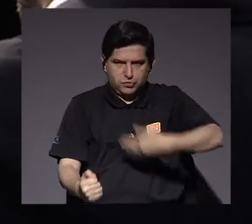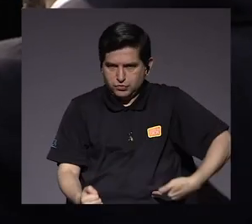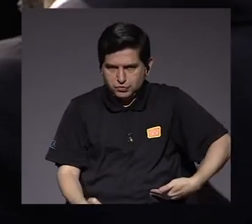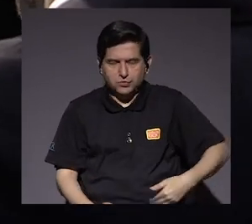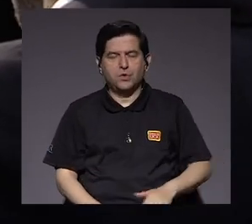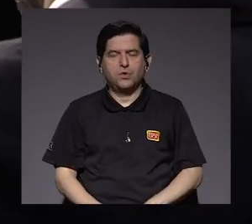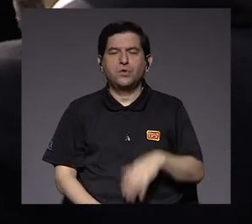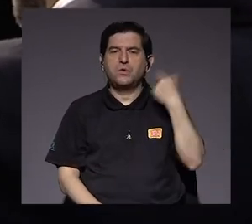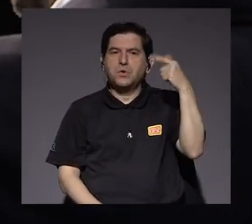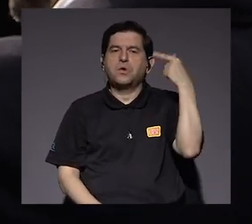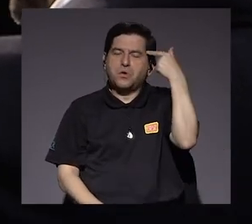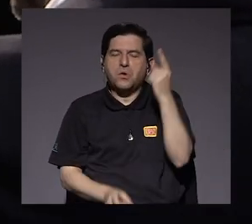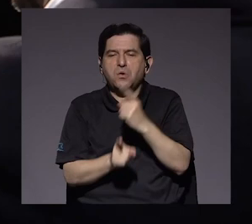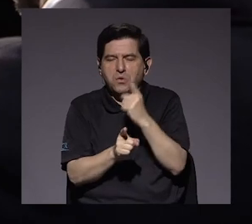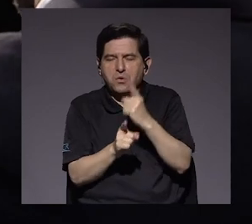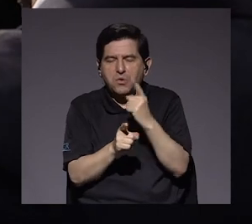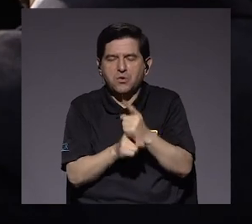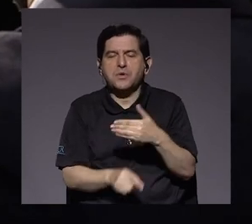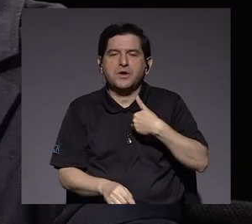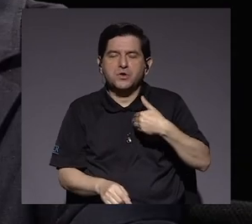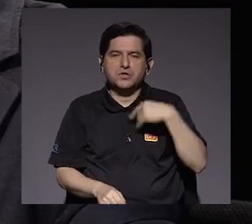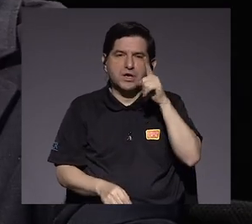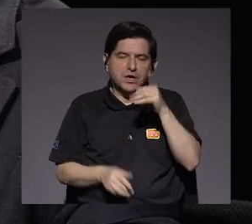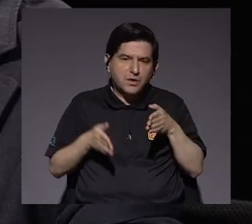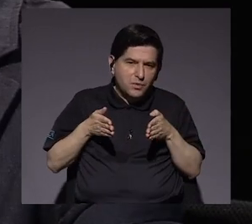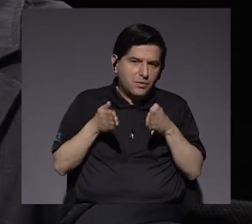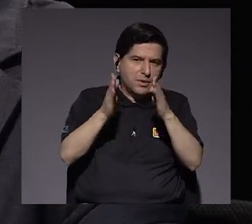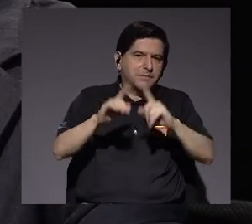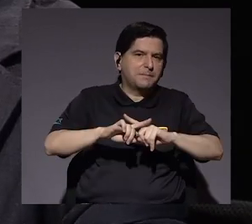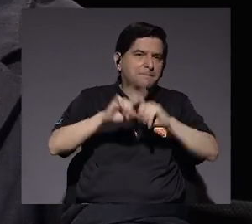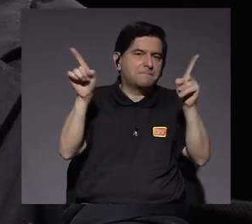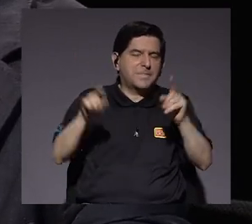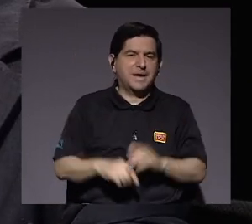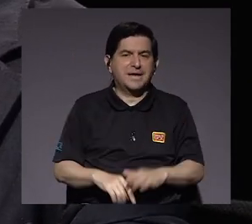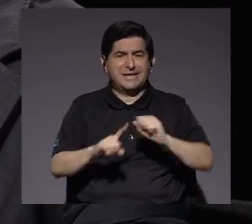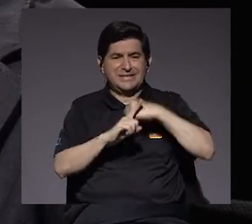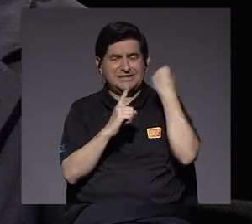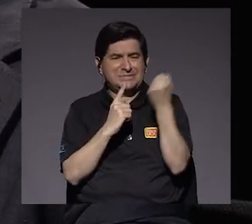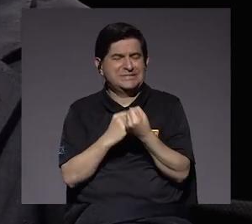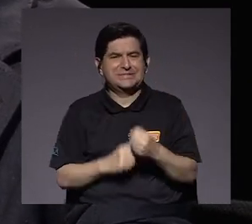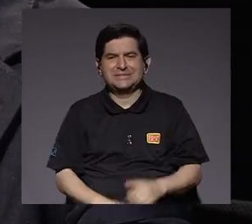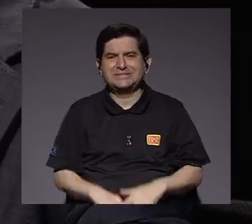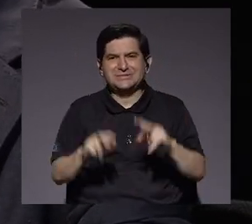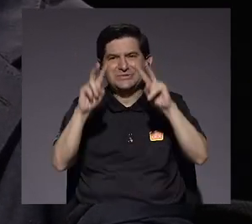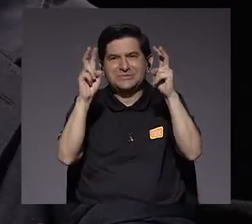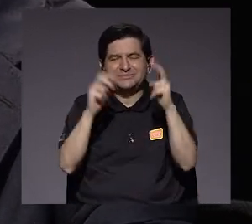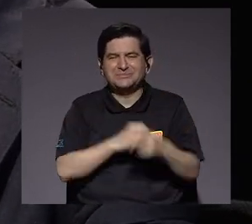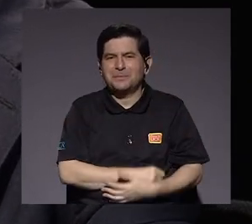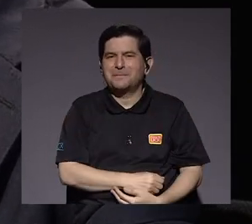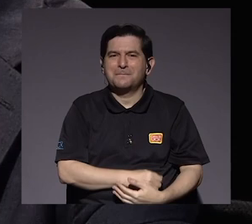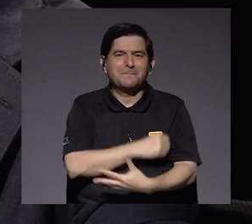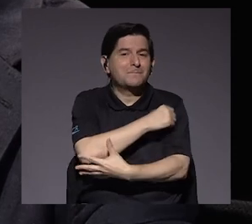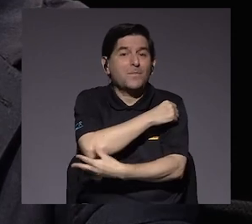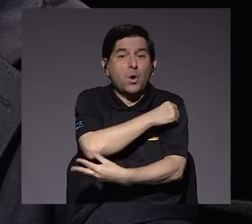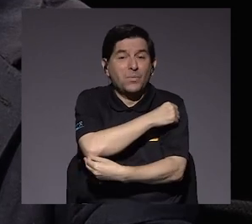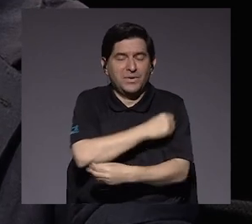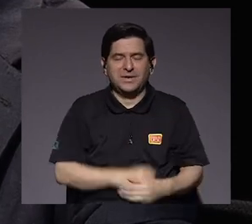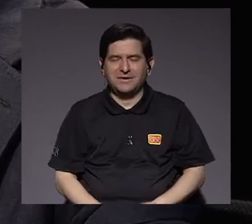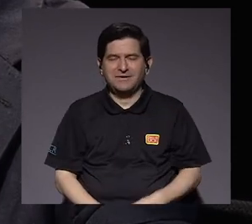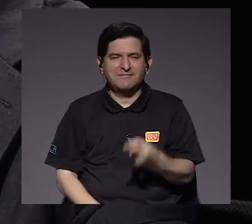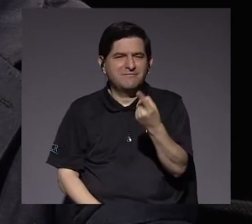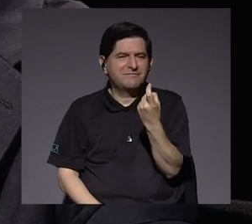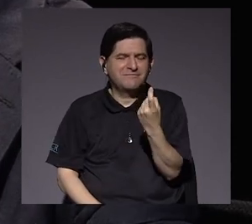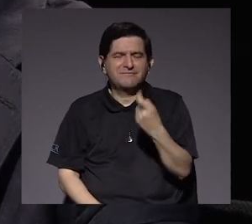digamos que como gobierno efectivamente uno le ve un norte, digamos que es bastante pobre. Carecemos como sociedad de